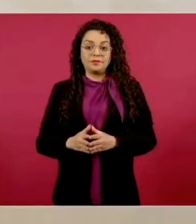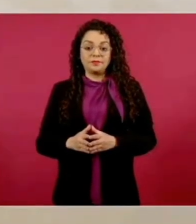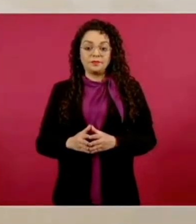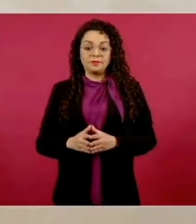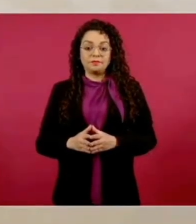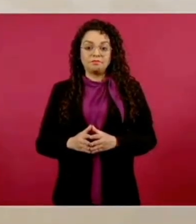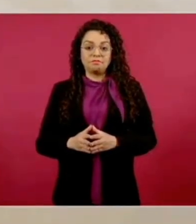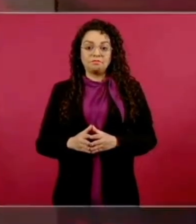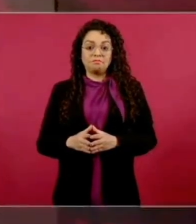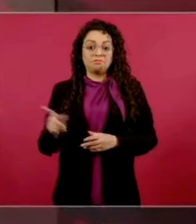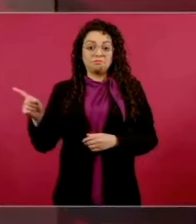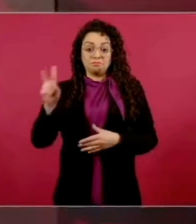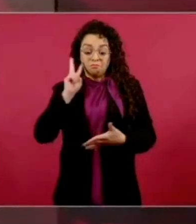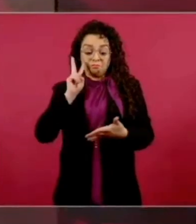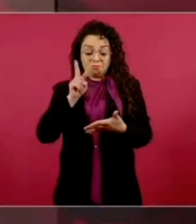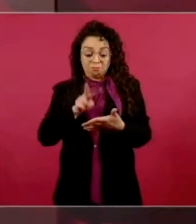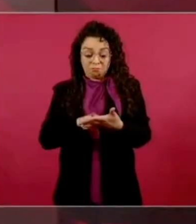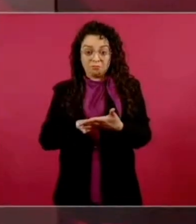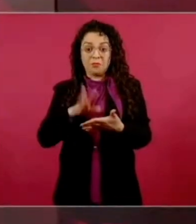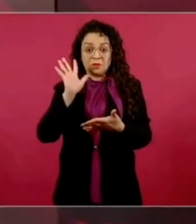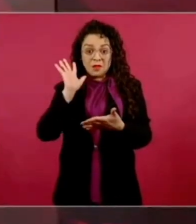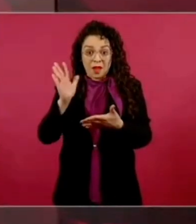dice no.